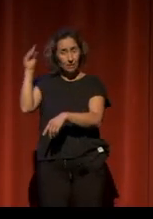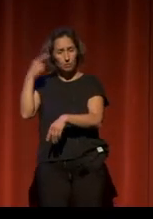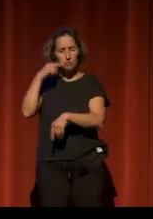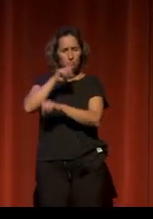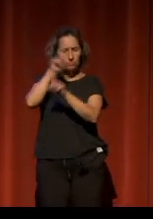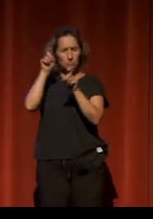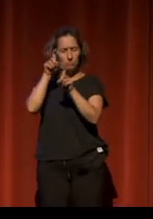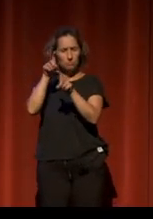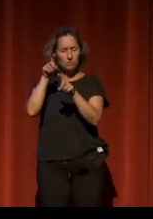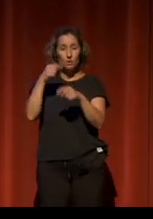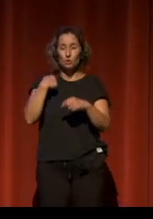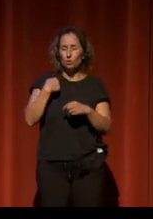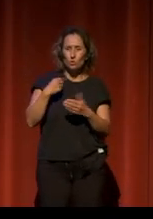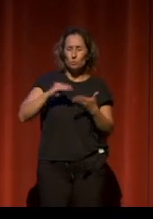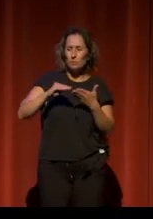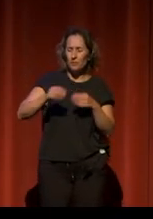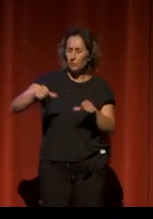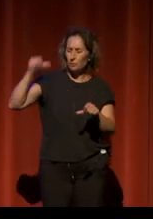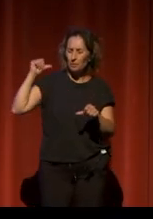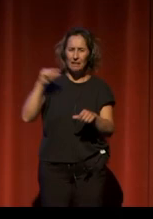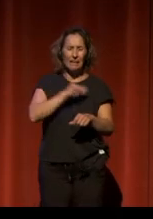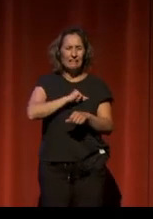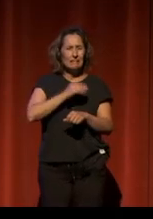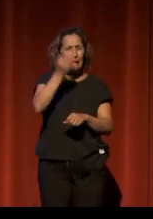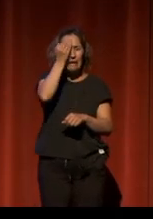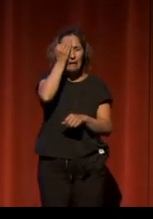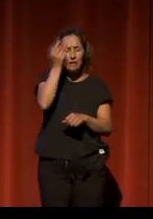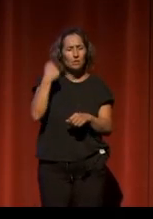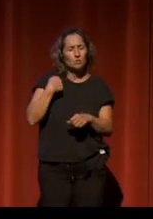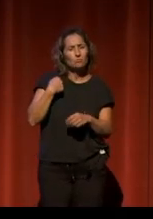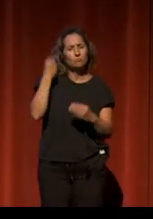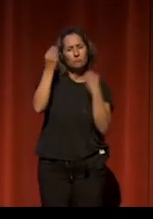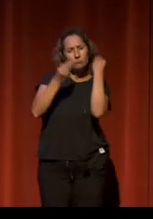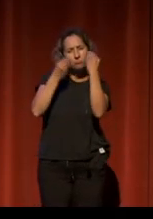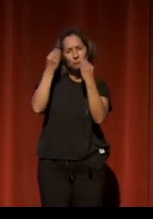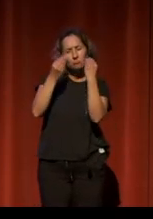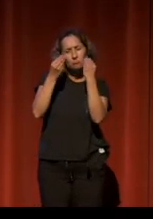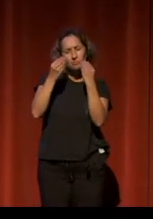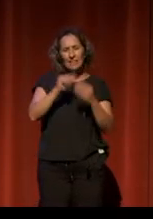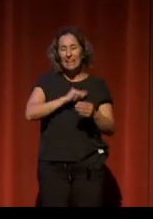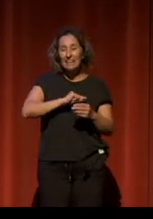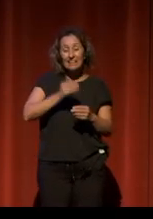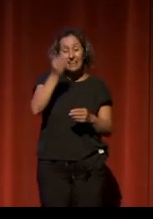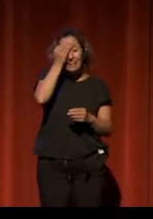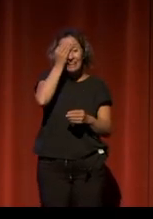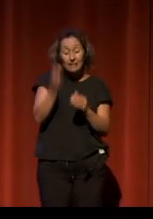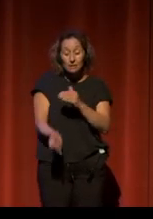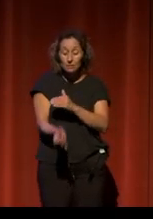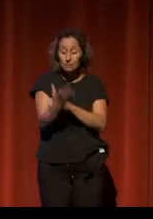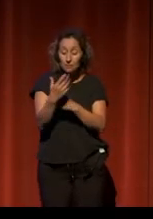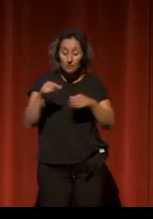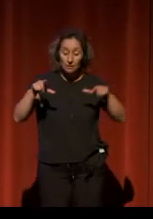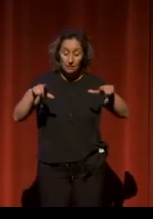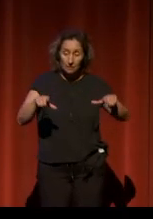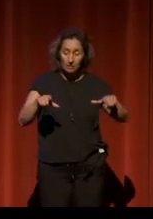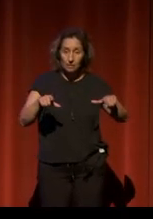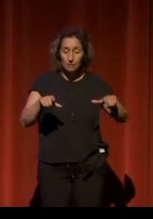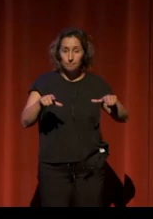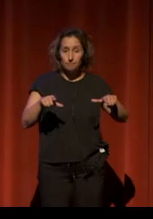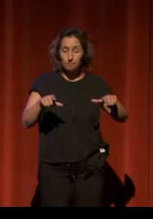estudioso de la ética hacker desde hace muchos años me interesa esta idea de la ética hacker que nace en los